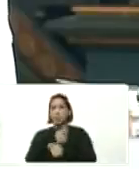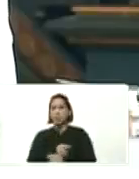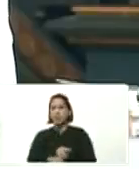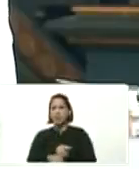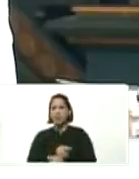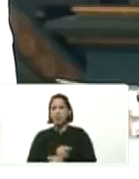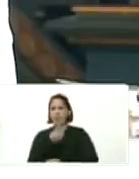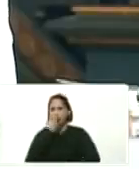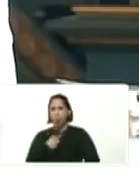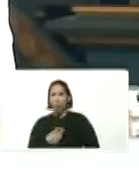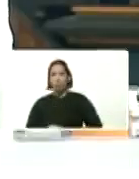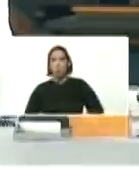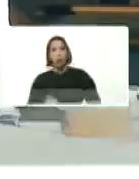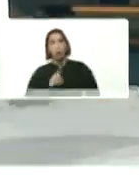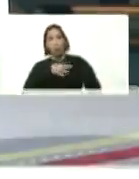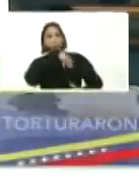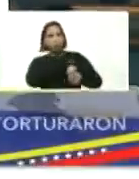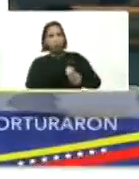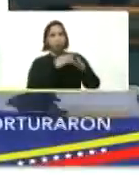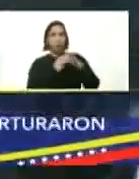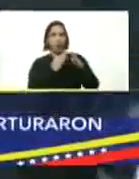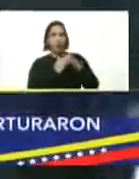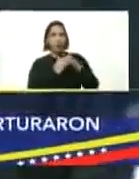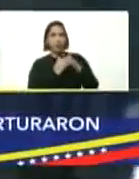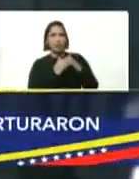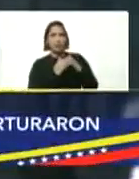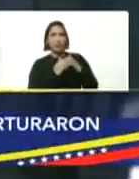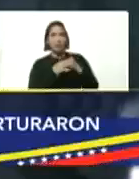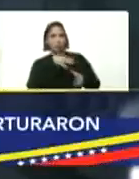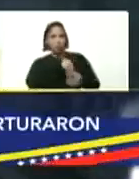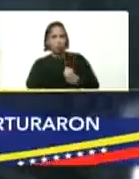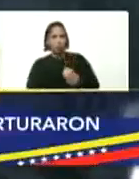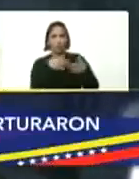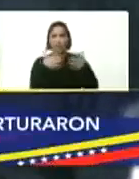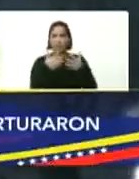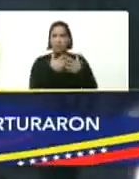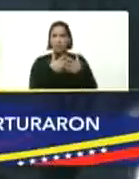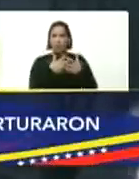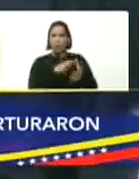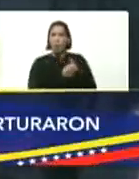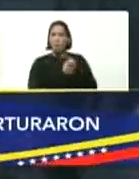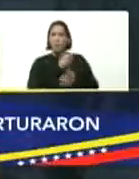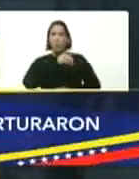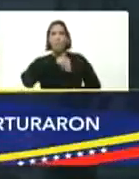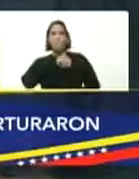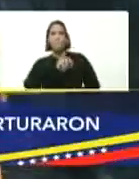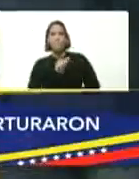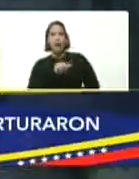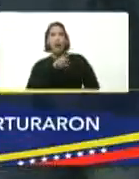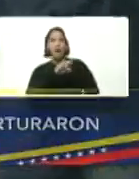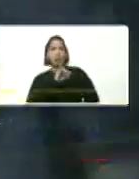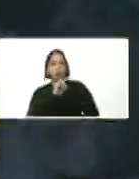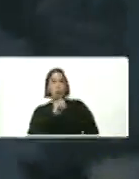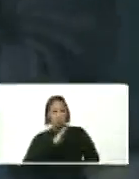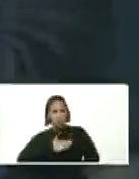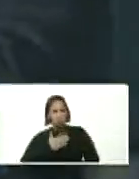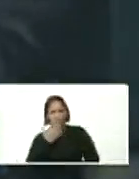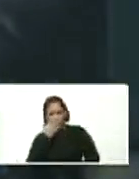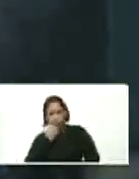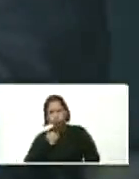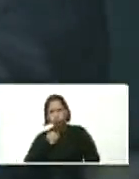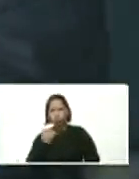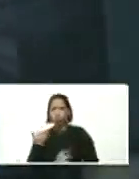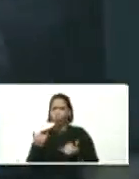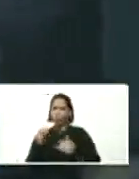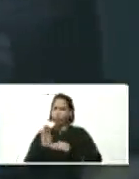está resguardado en su casa, en sus aposentos, en el aposento del guerrero, el compañero Mario Silva. Bueno, te puedes quitar la máscara porque estás en situación